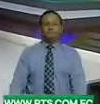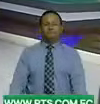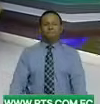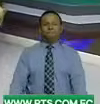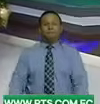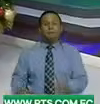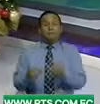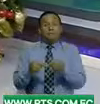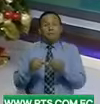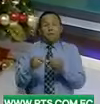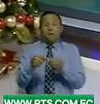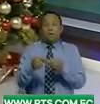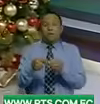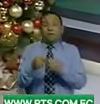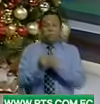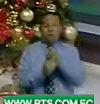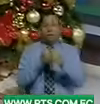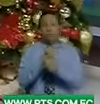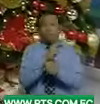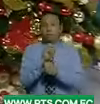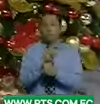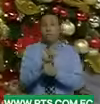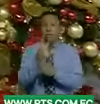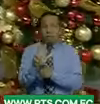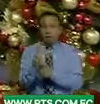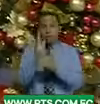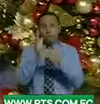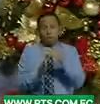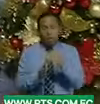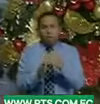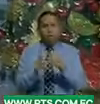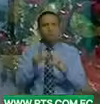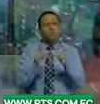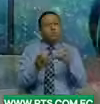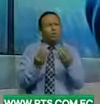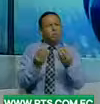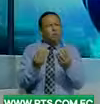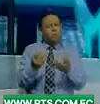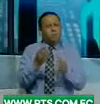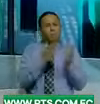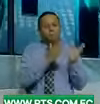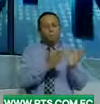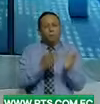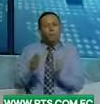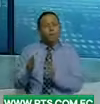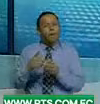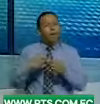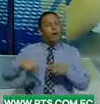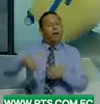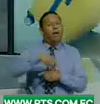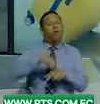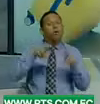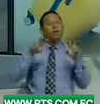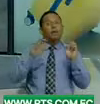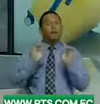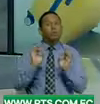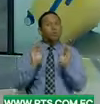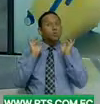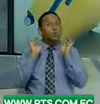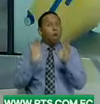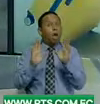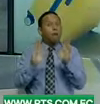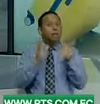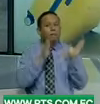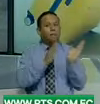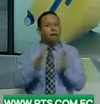A pocas horas de que se acabe el año, miles de familias se preparan para hacer las tradicionales cábalas en busca de que el